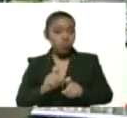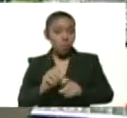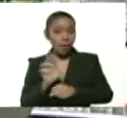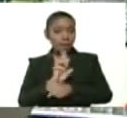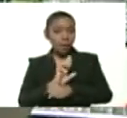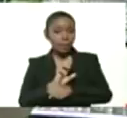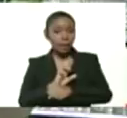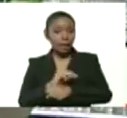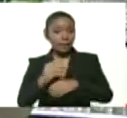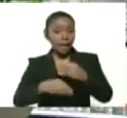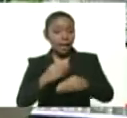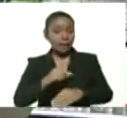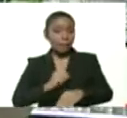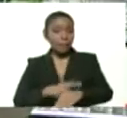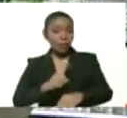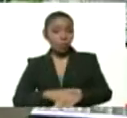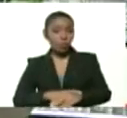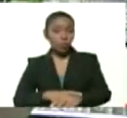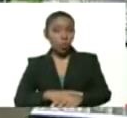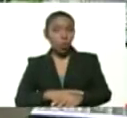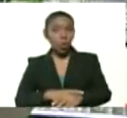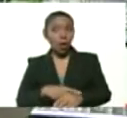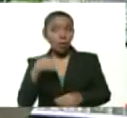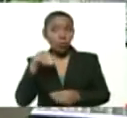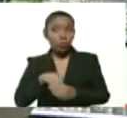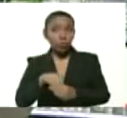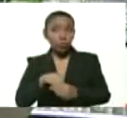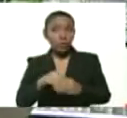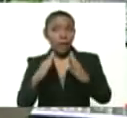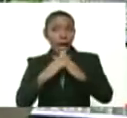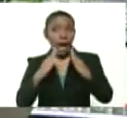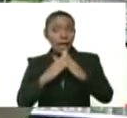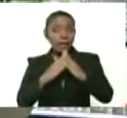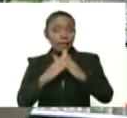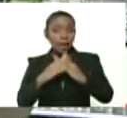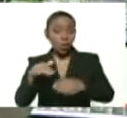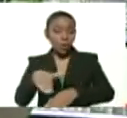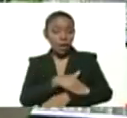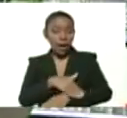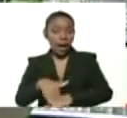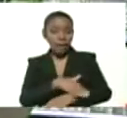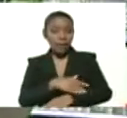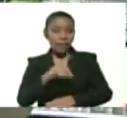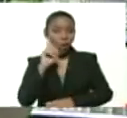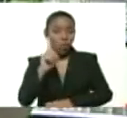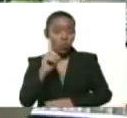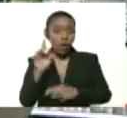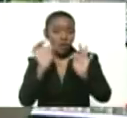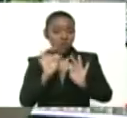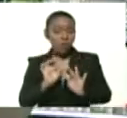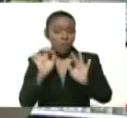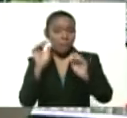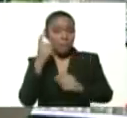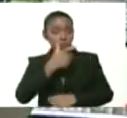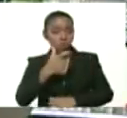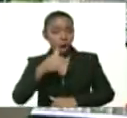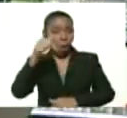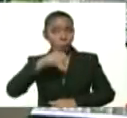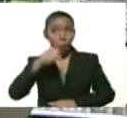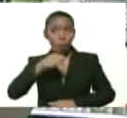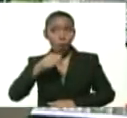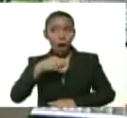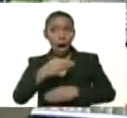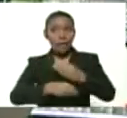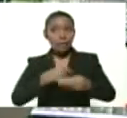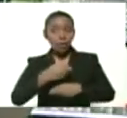se hacen en minutos en el sitio de residencia o en el sitio de tránsito de una determinada persona. Hoy estamos